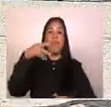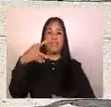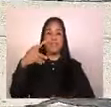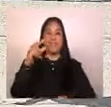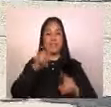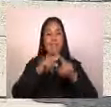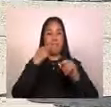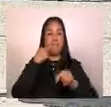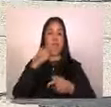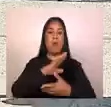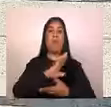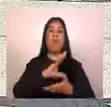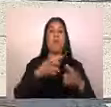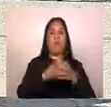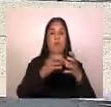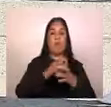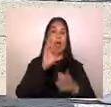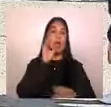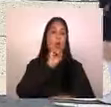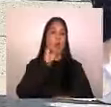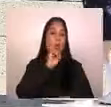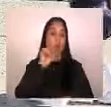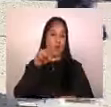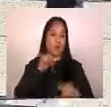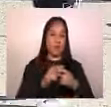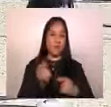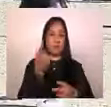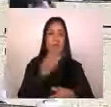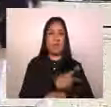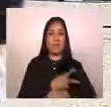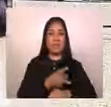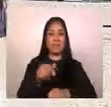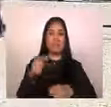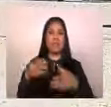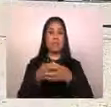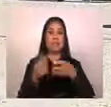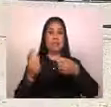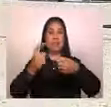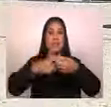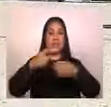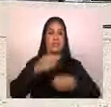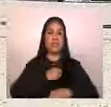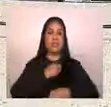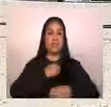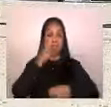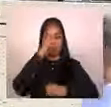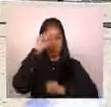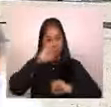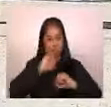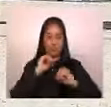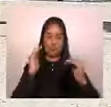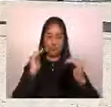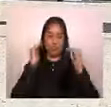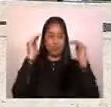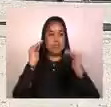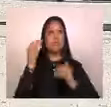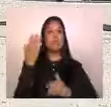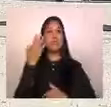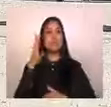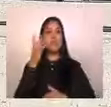la primera en la historia de este establecimiento, conformada por jóvenes que desean superarse a nivel medio